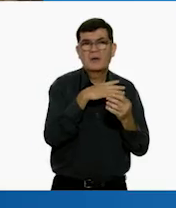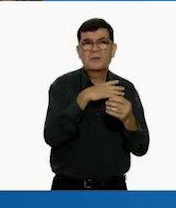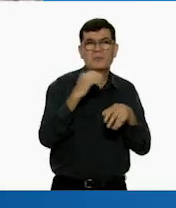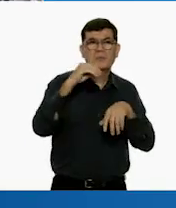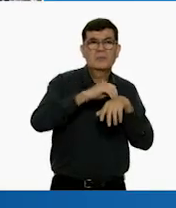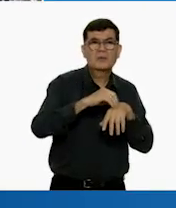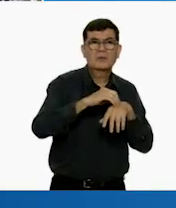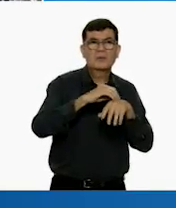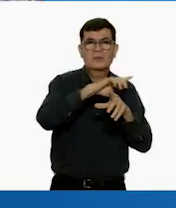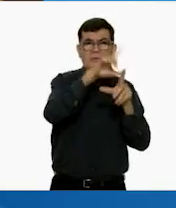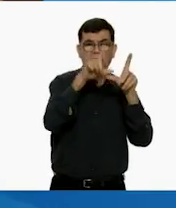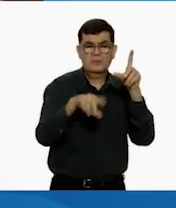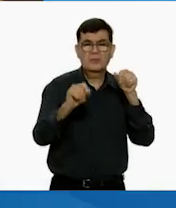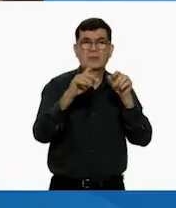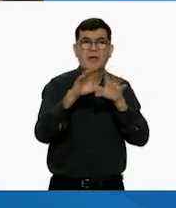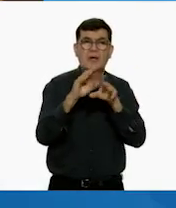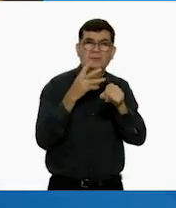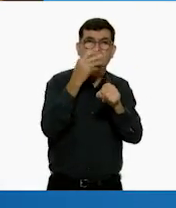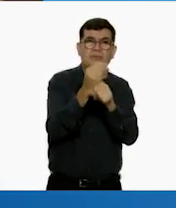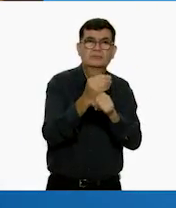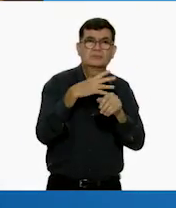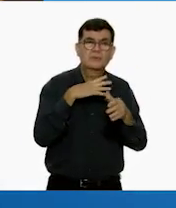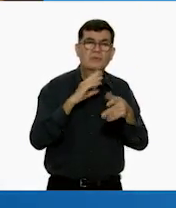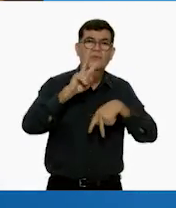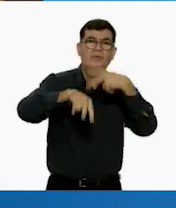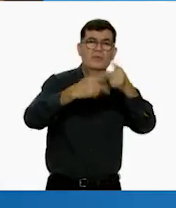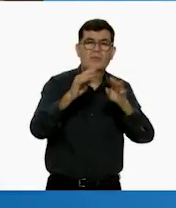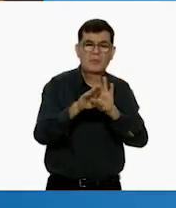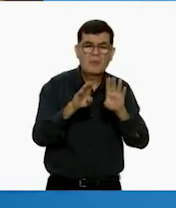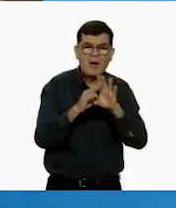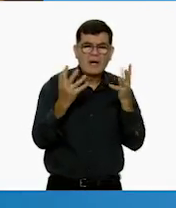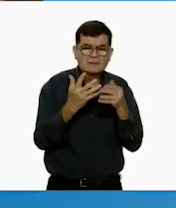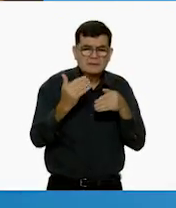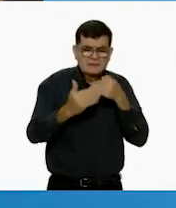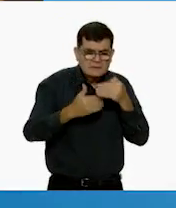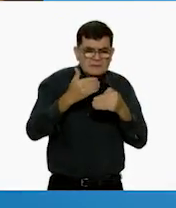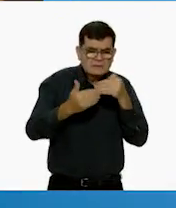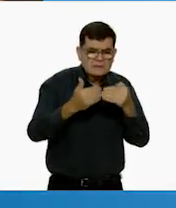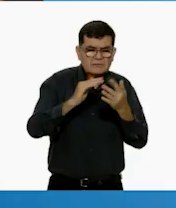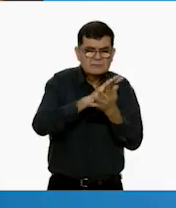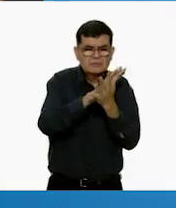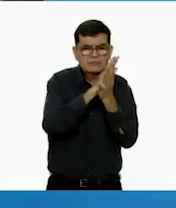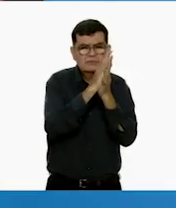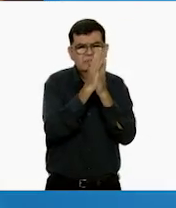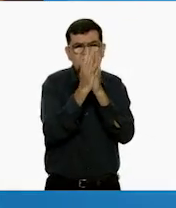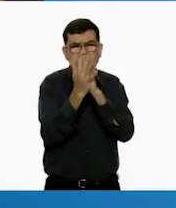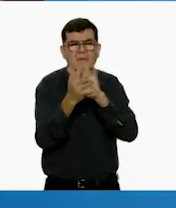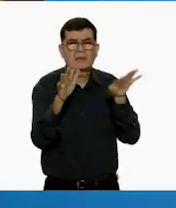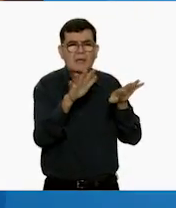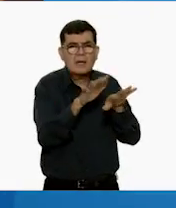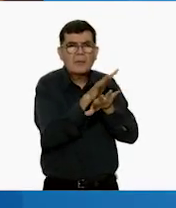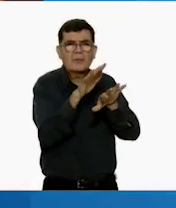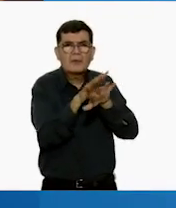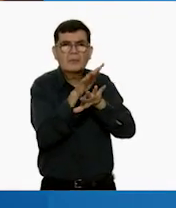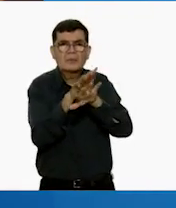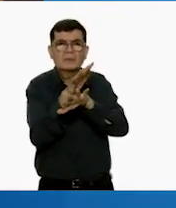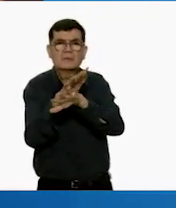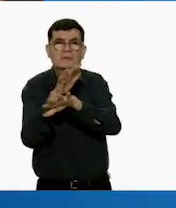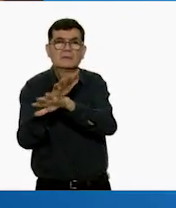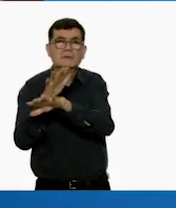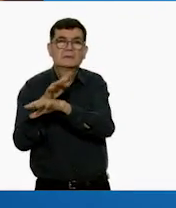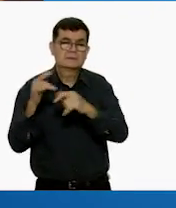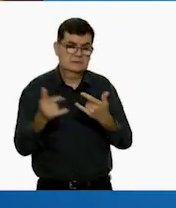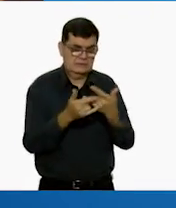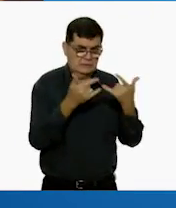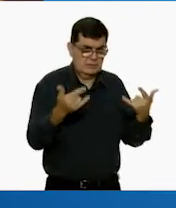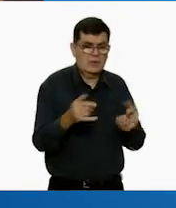el momento de la República Restaurada asistimos a un proceso en el cual toda una sociedad cambia sus estructuras. En realidad, la historia no